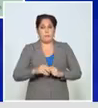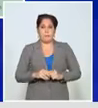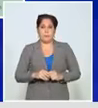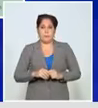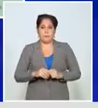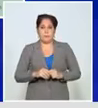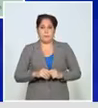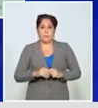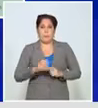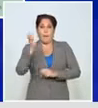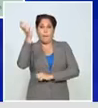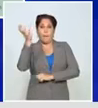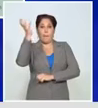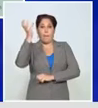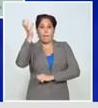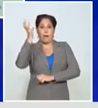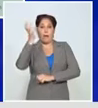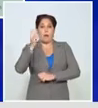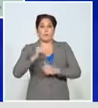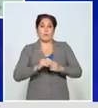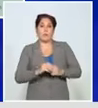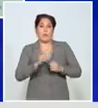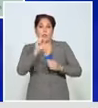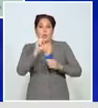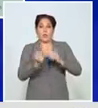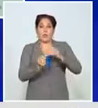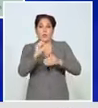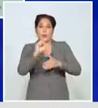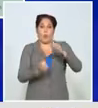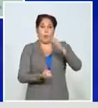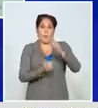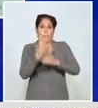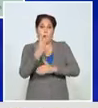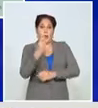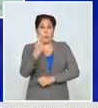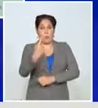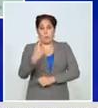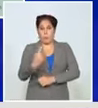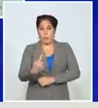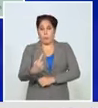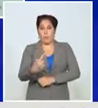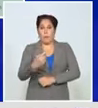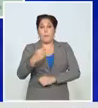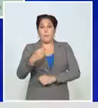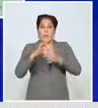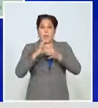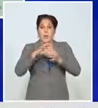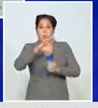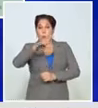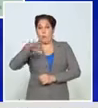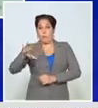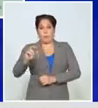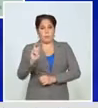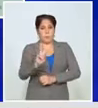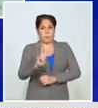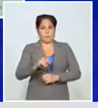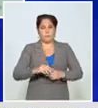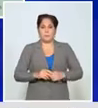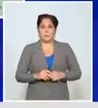Mella y Songoramaya con 1 cada uno, y Guamá con 2 casos autóctonos ayer.